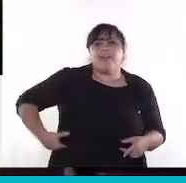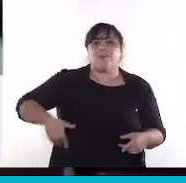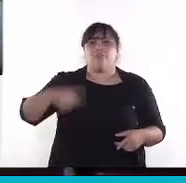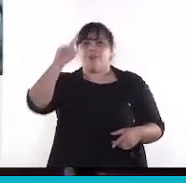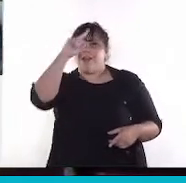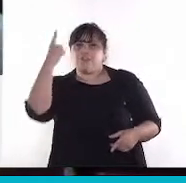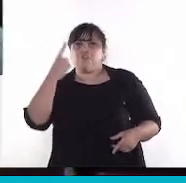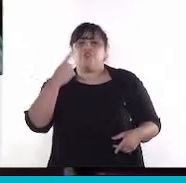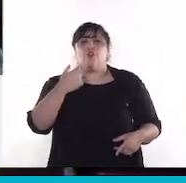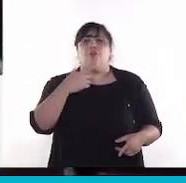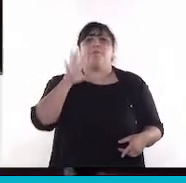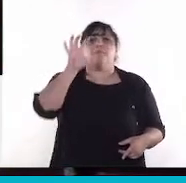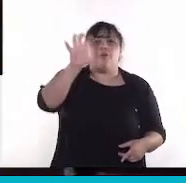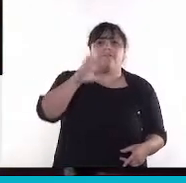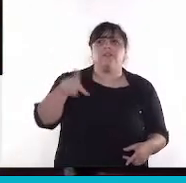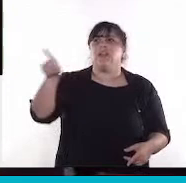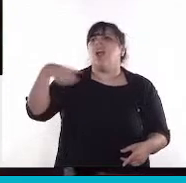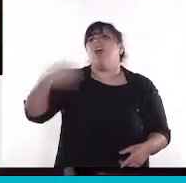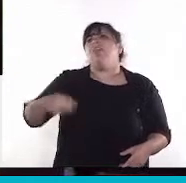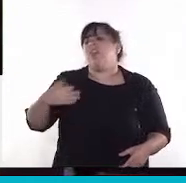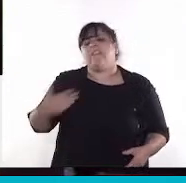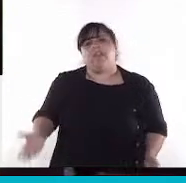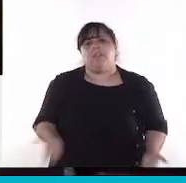la responsabilidad de gobernar.